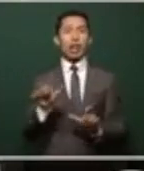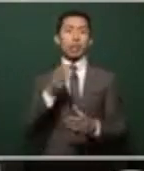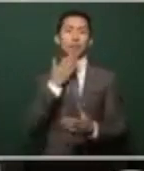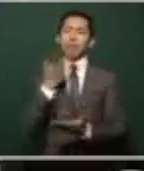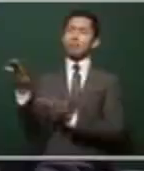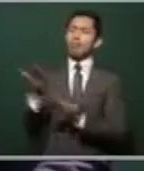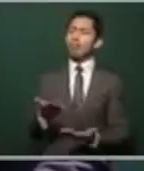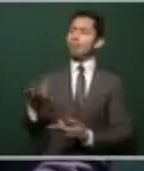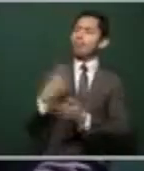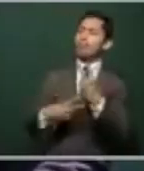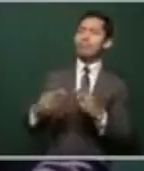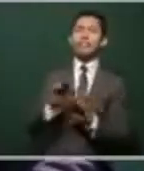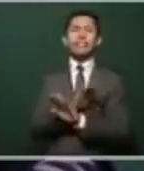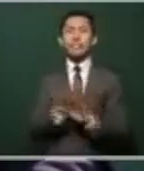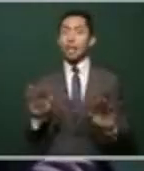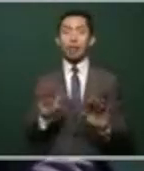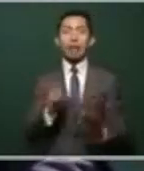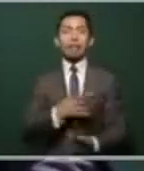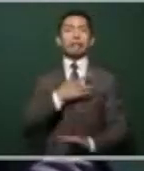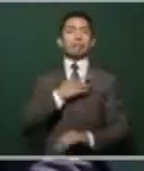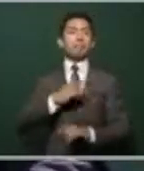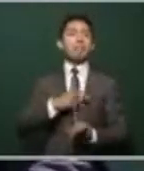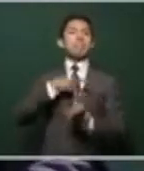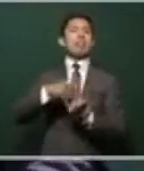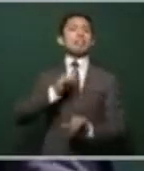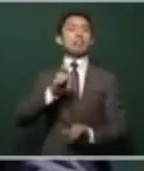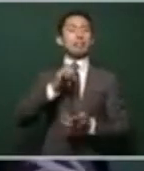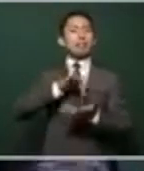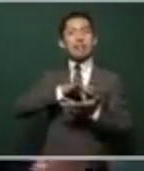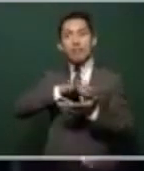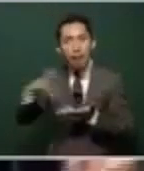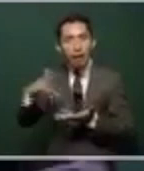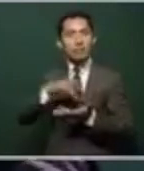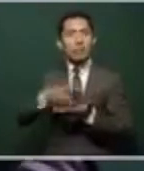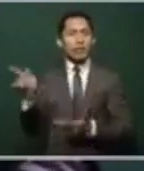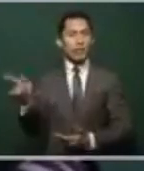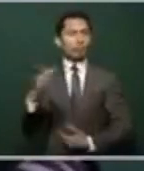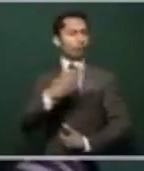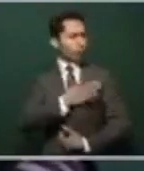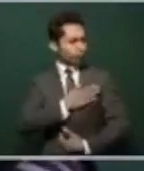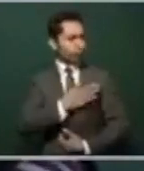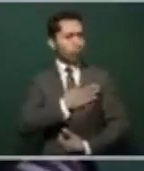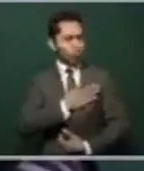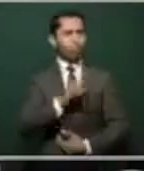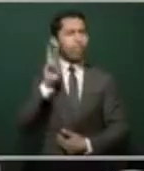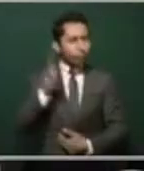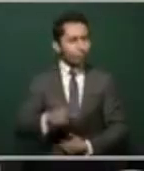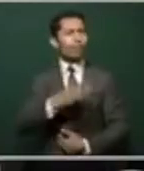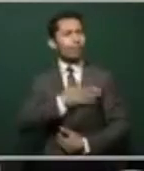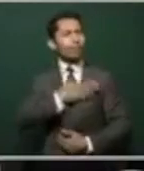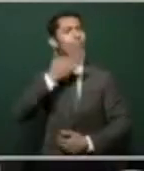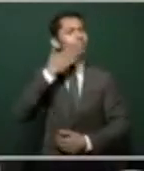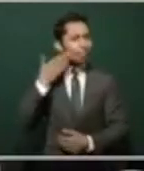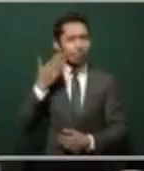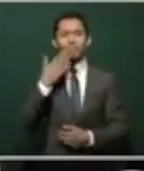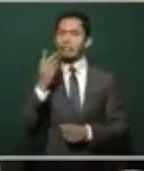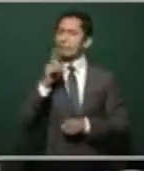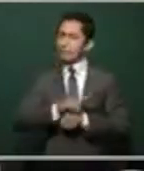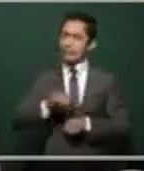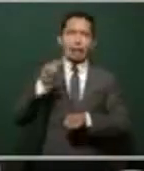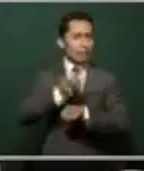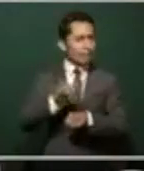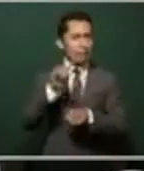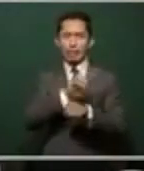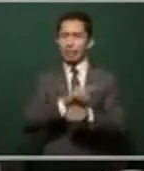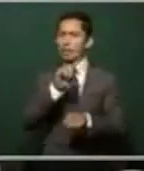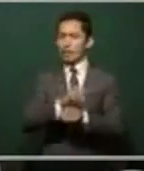bienvenida, sino la gratitud por la generosidad con la que todos ustedes tratan día a día a lo largo